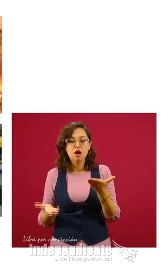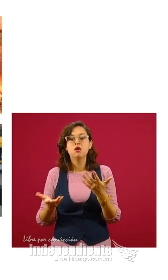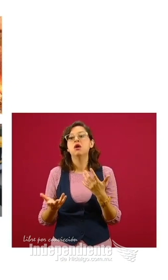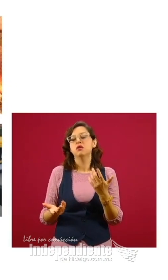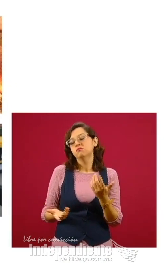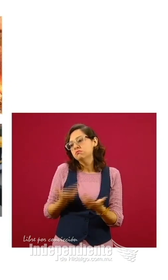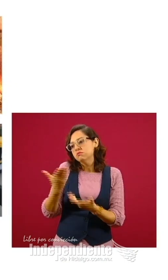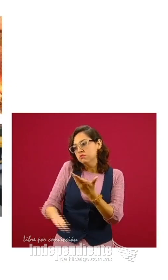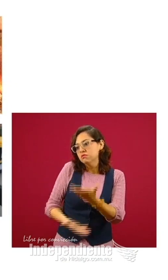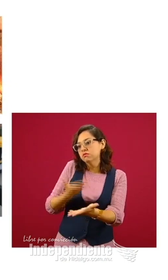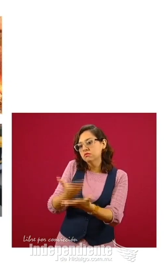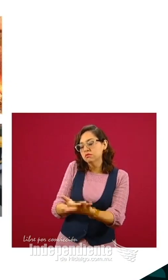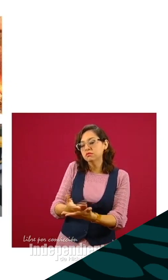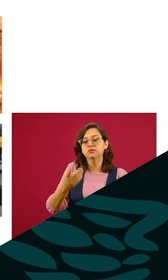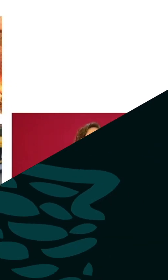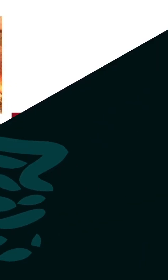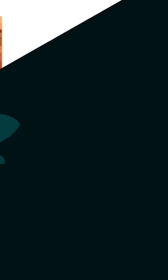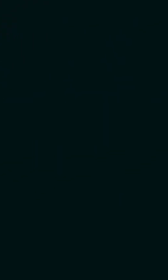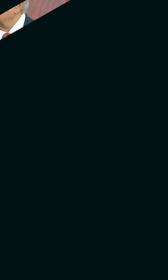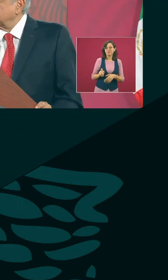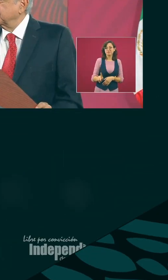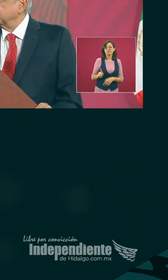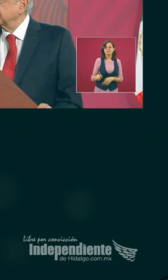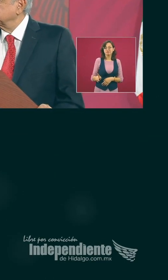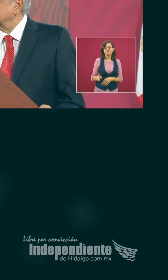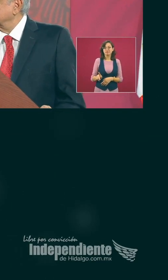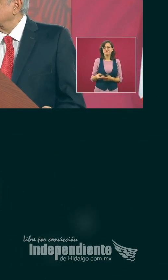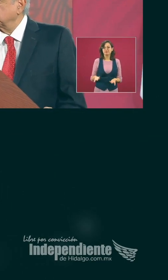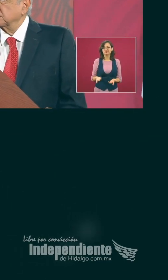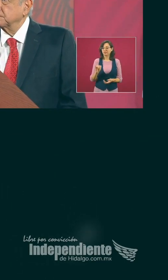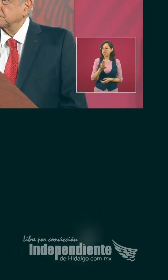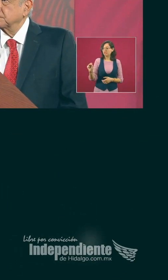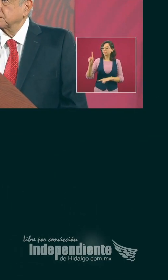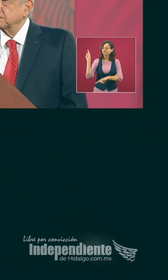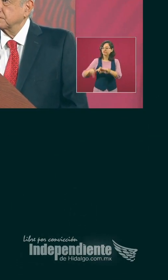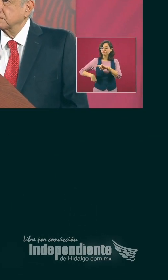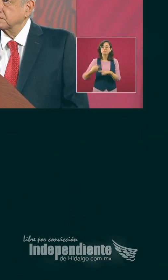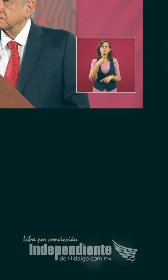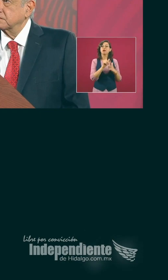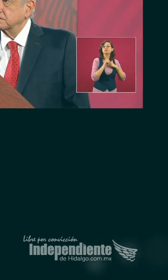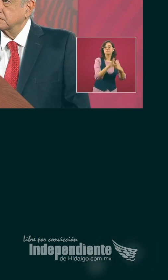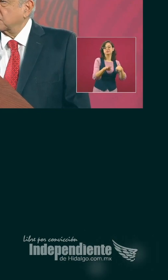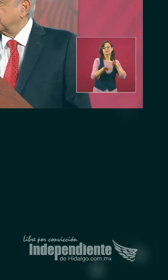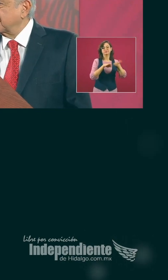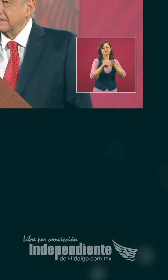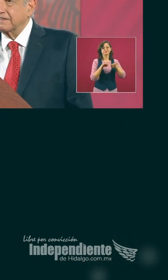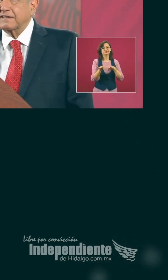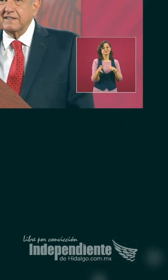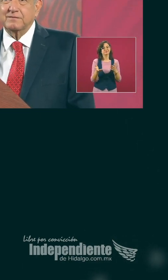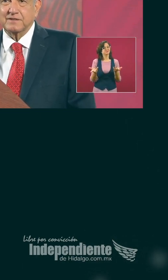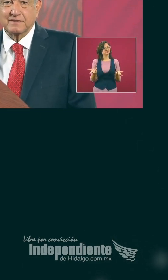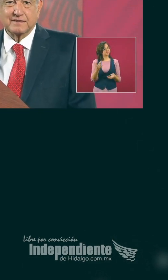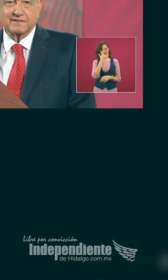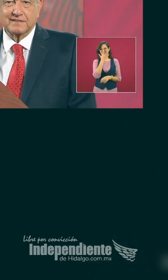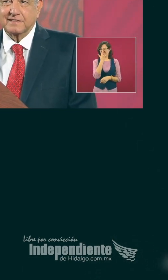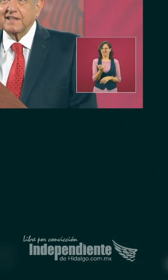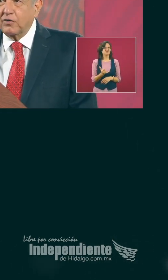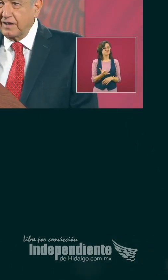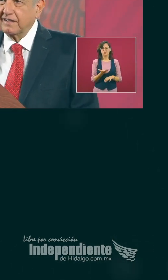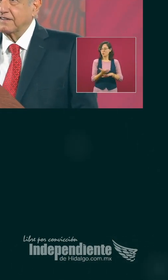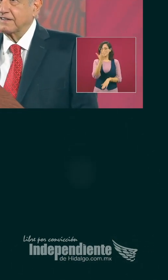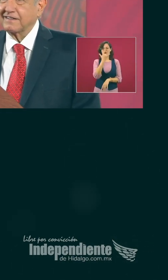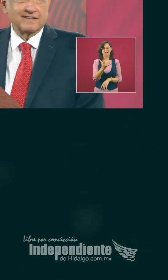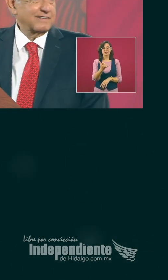prácticamente en estas imágenes. López Obrador recalcó que no tiene nada en contra del sector empresarial, pero